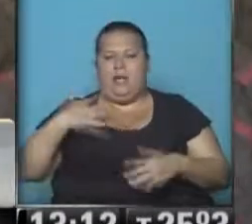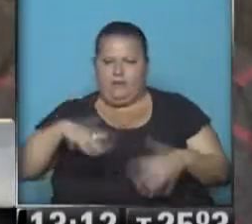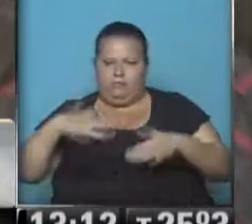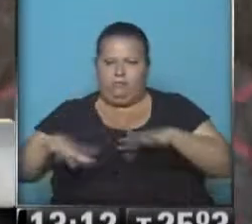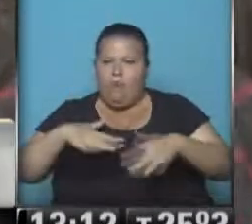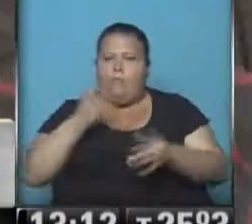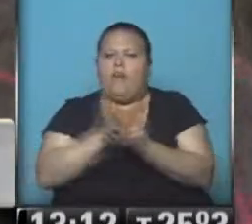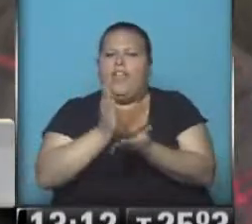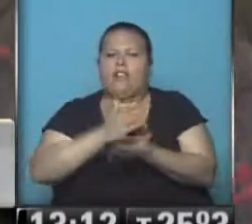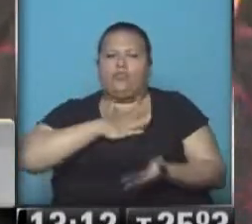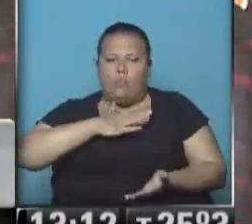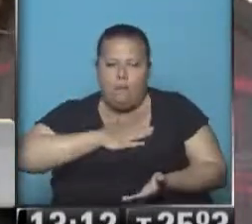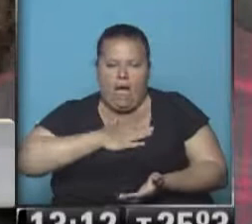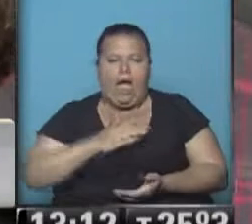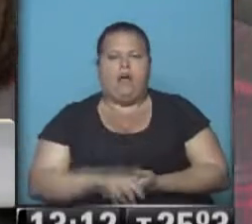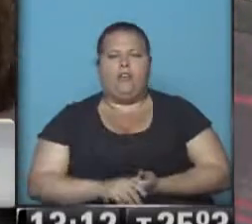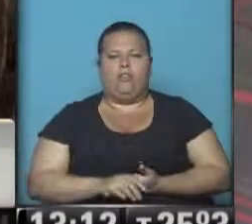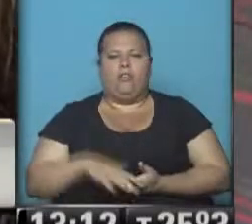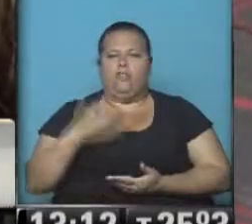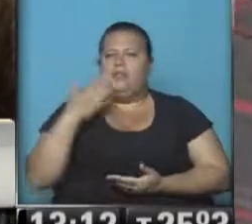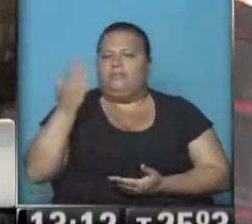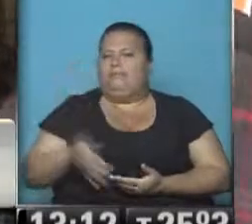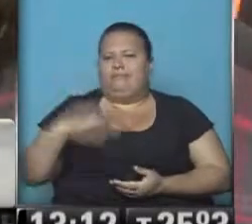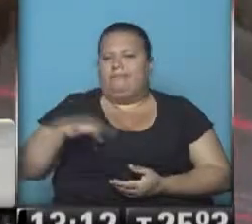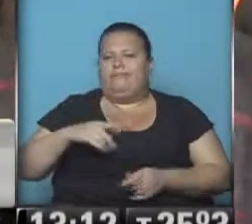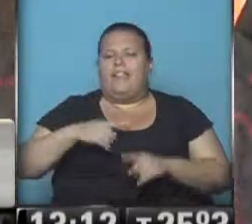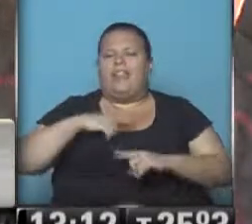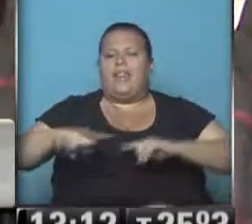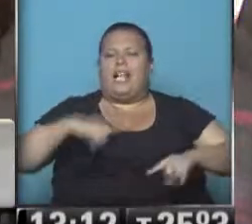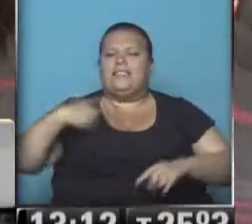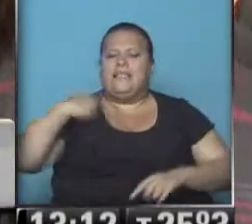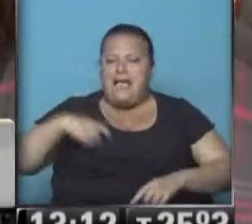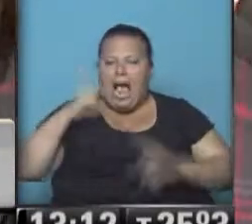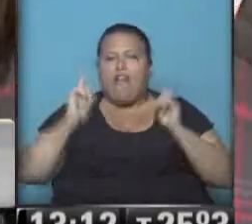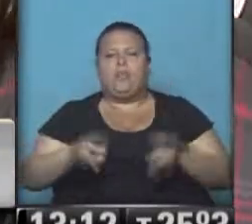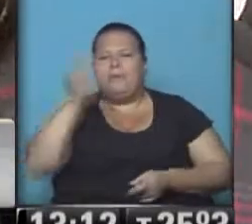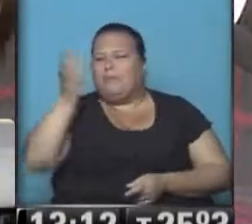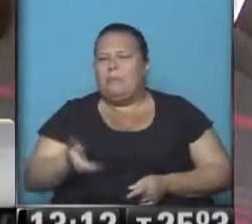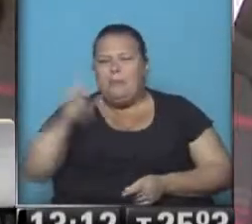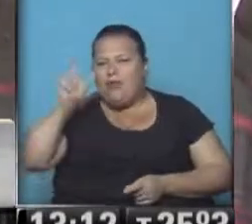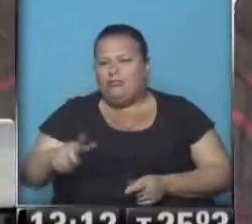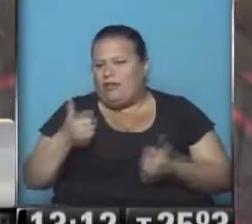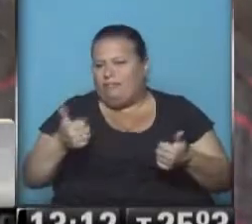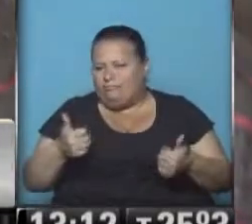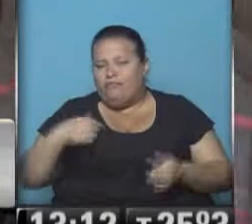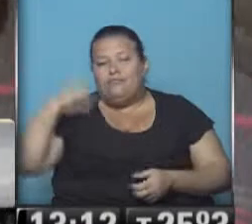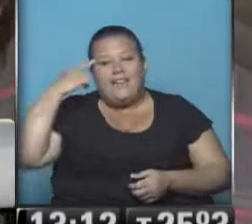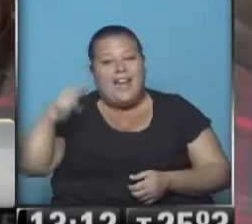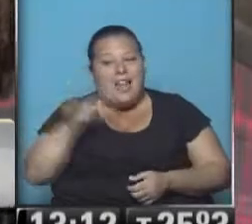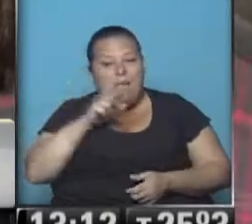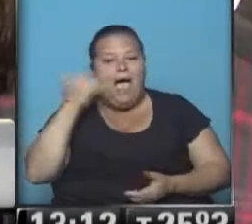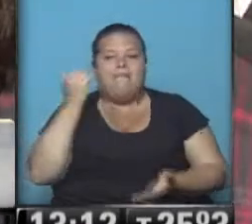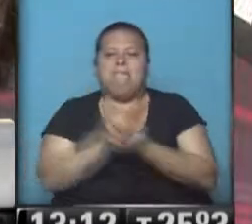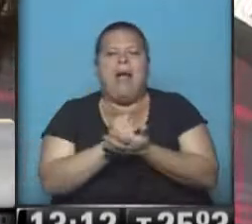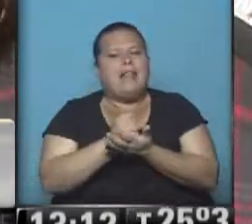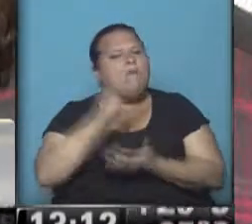activa por los derechos humanos, una excelente dirigente sindical y una excelente persona. Yo creo que Estela ha dejado una huella